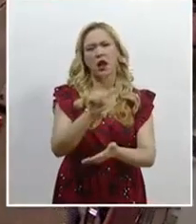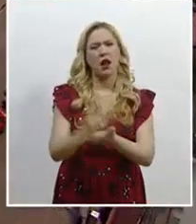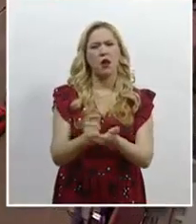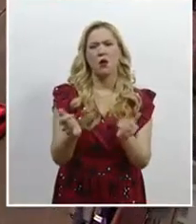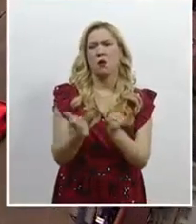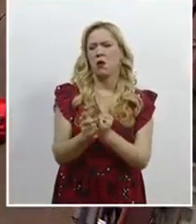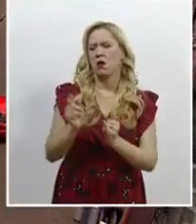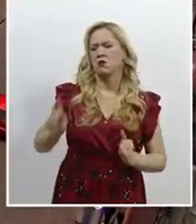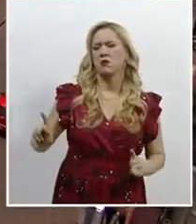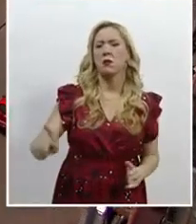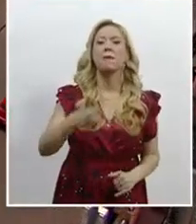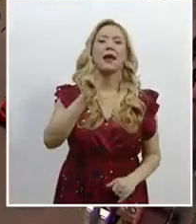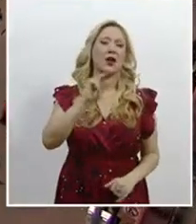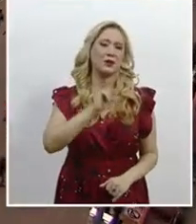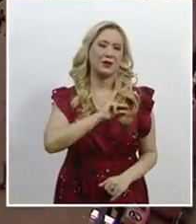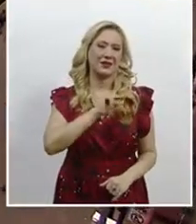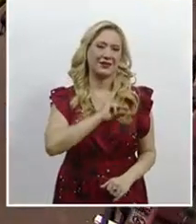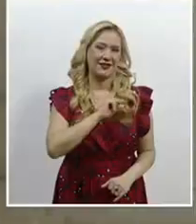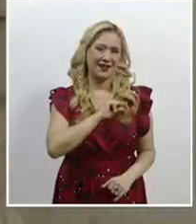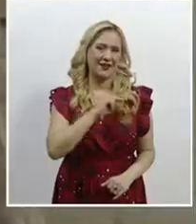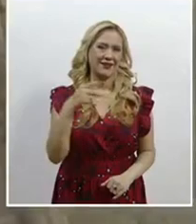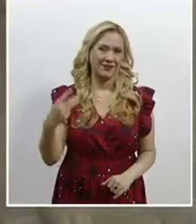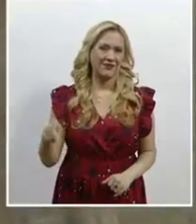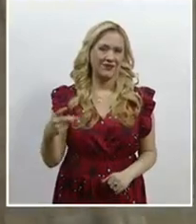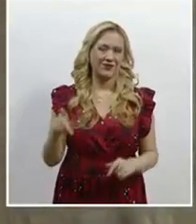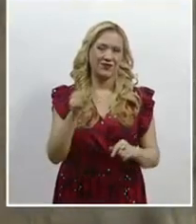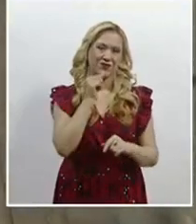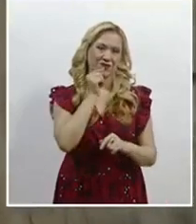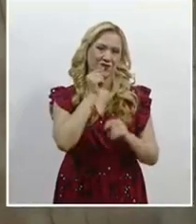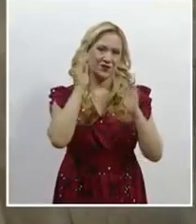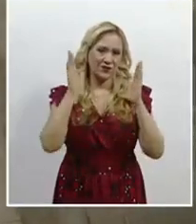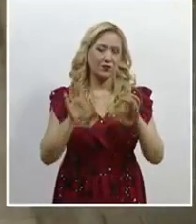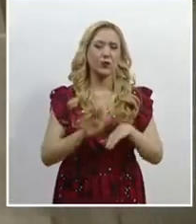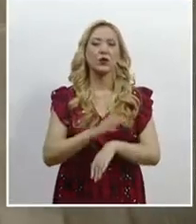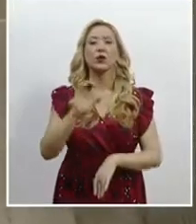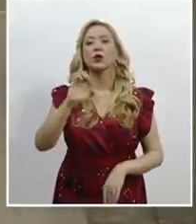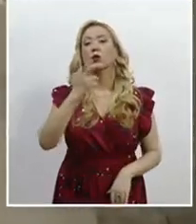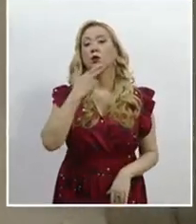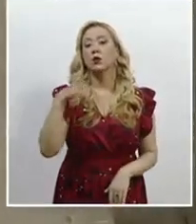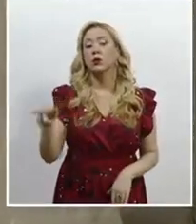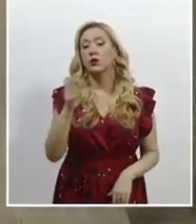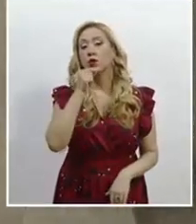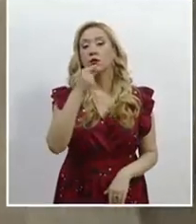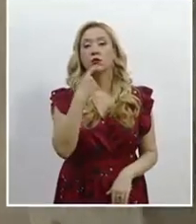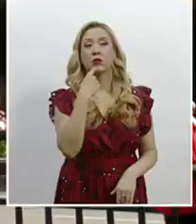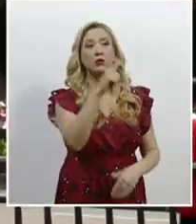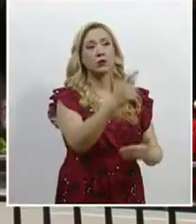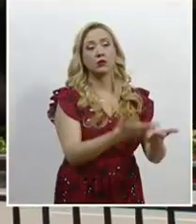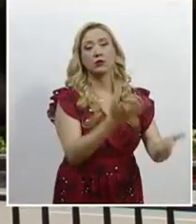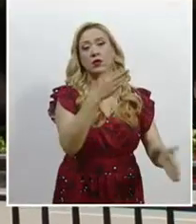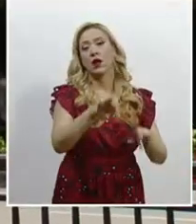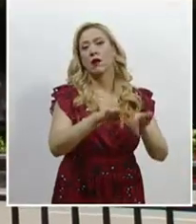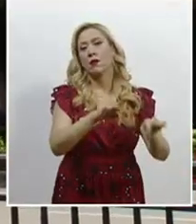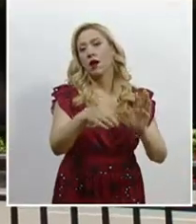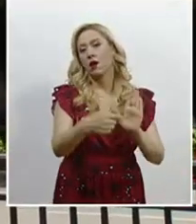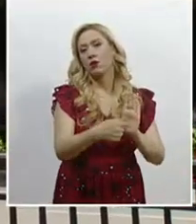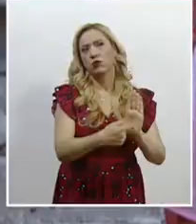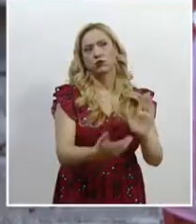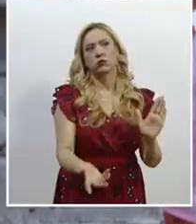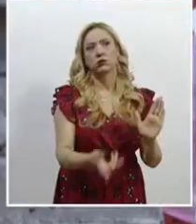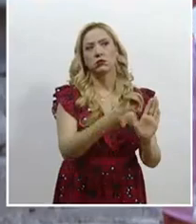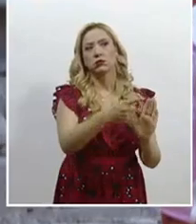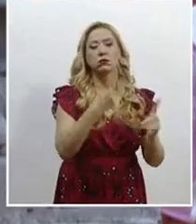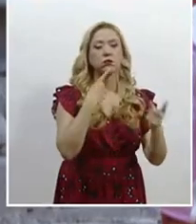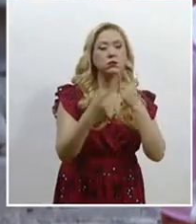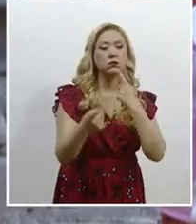este caso, en atención a que el quejoso, elemento de la Policía Estatal de Chihuahua, presentó su demanda por la vía laboral, cuya autoridad resolvió